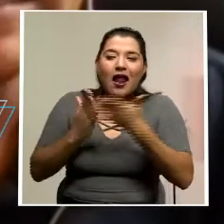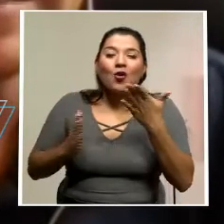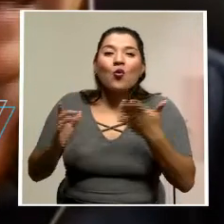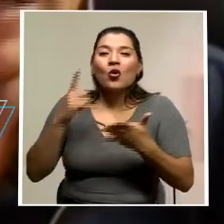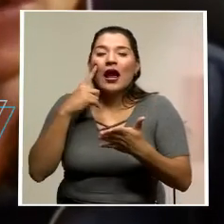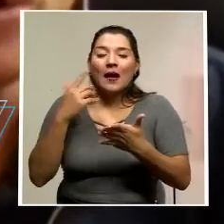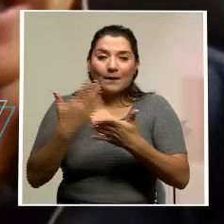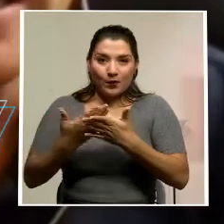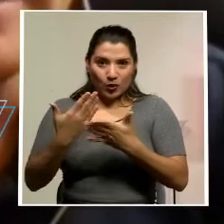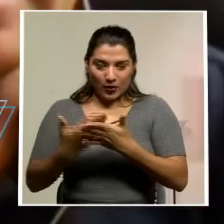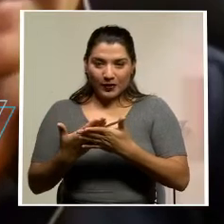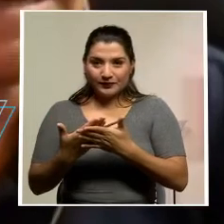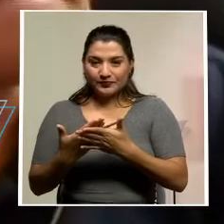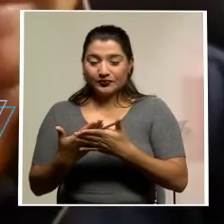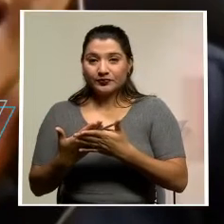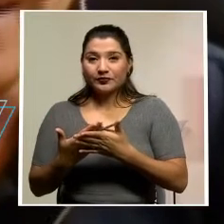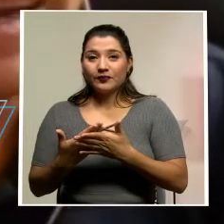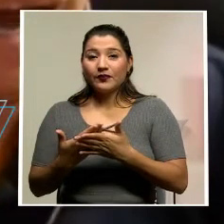En este caso,